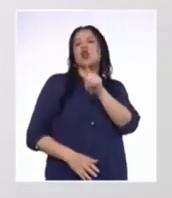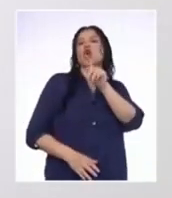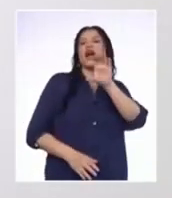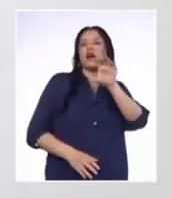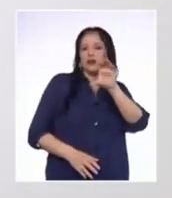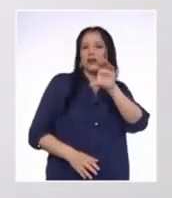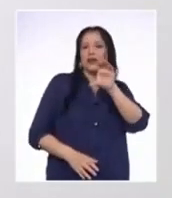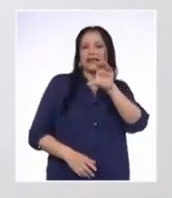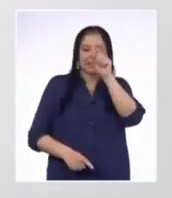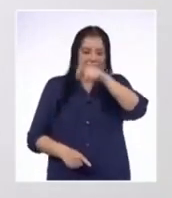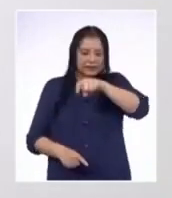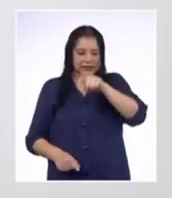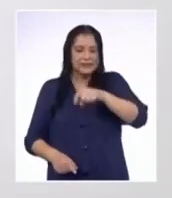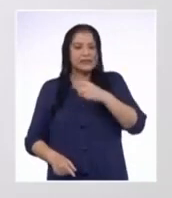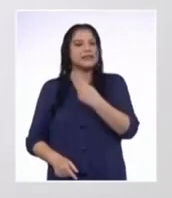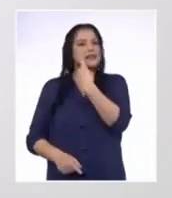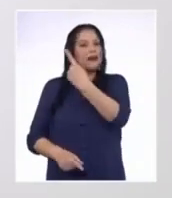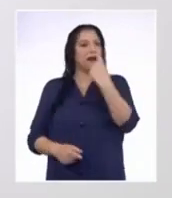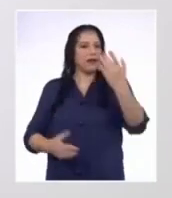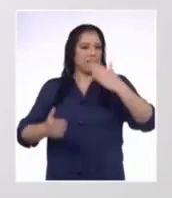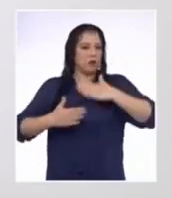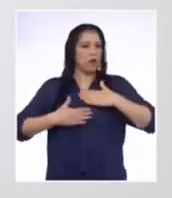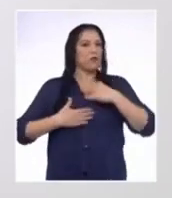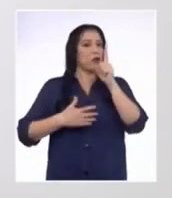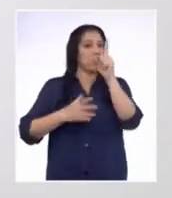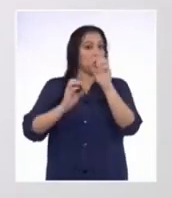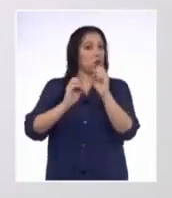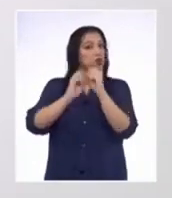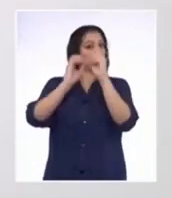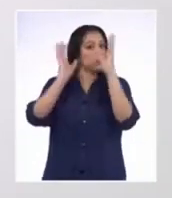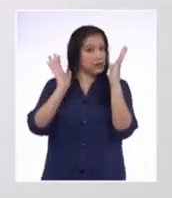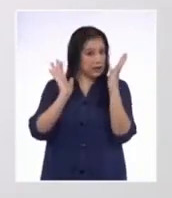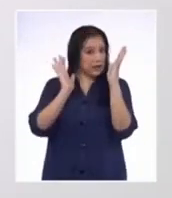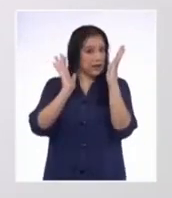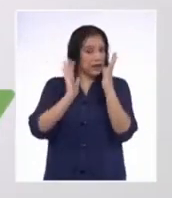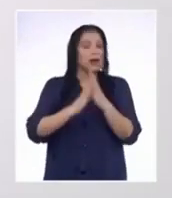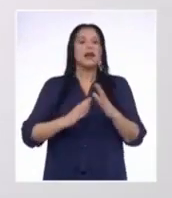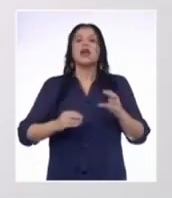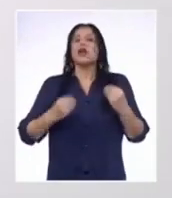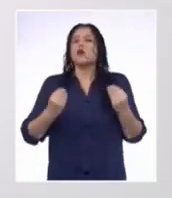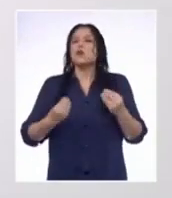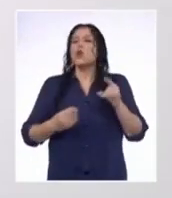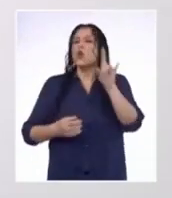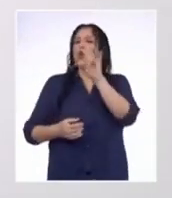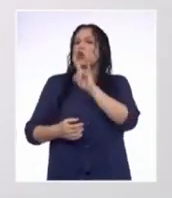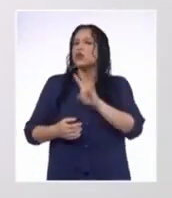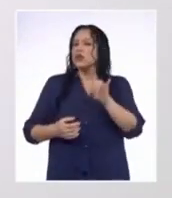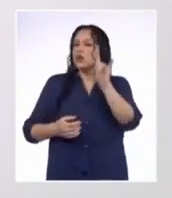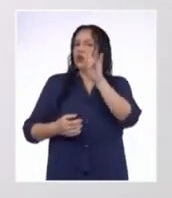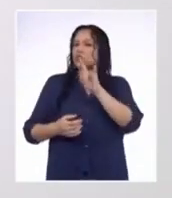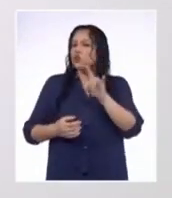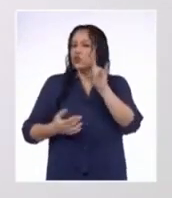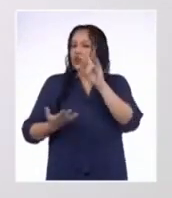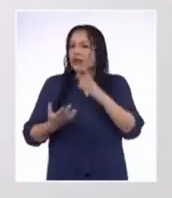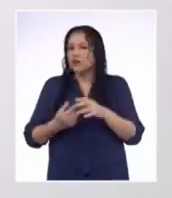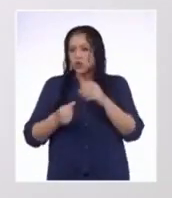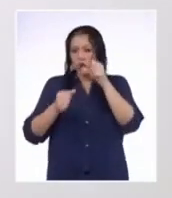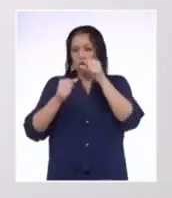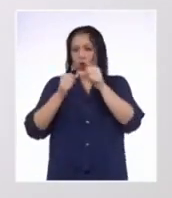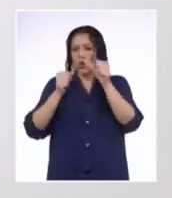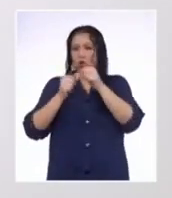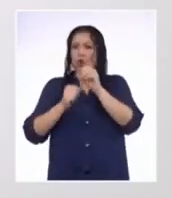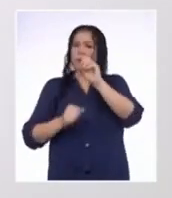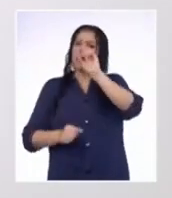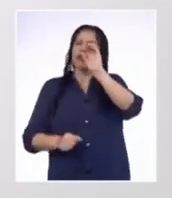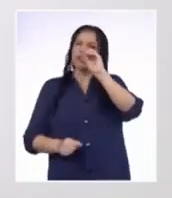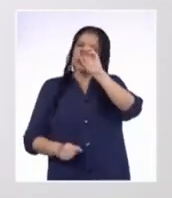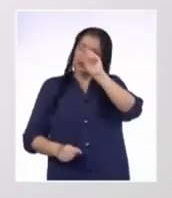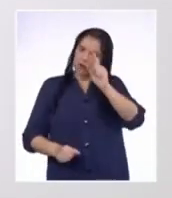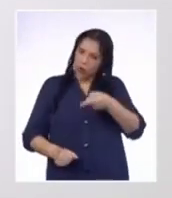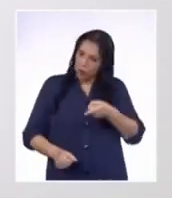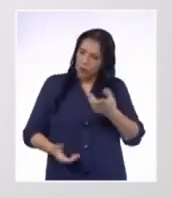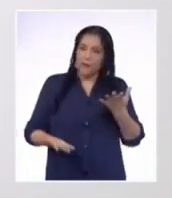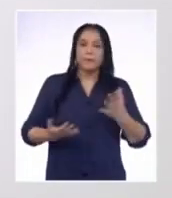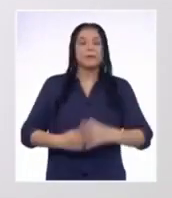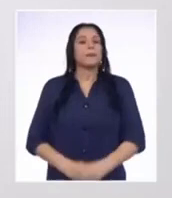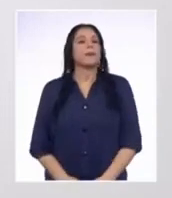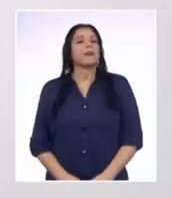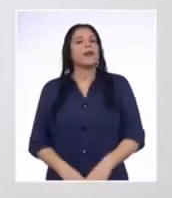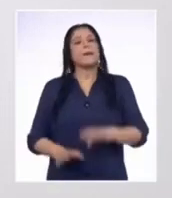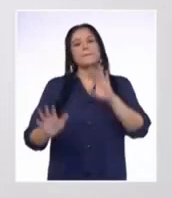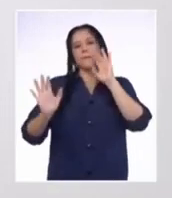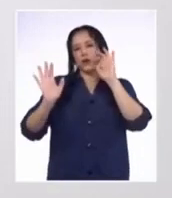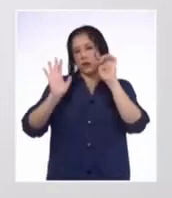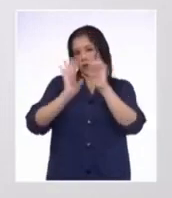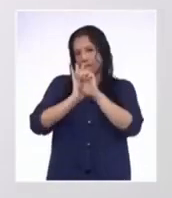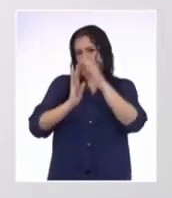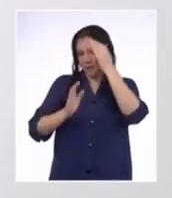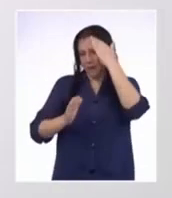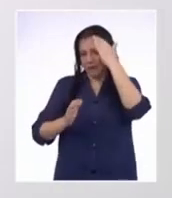requiere diariamente un organismo, para lo cual utilizaron operaciones con números decimales. Por ejemplo,